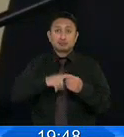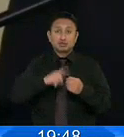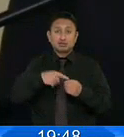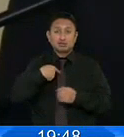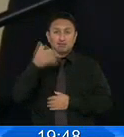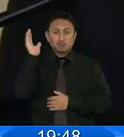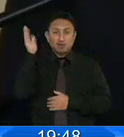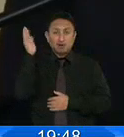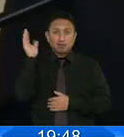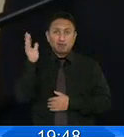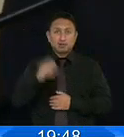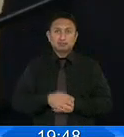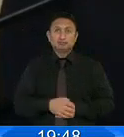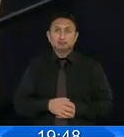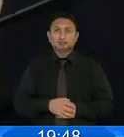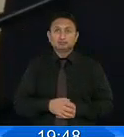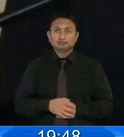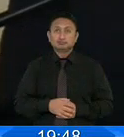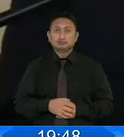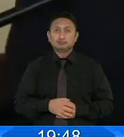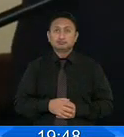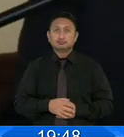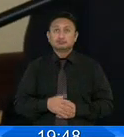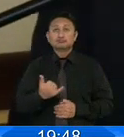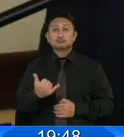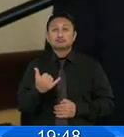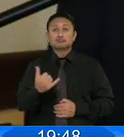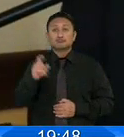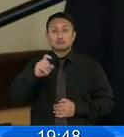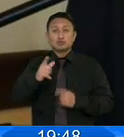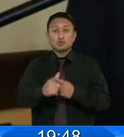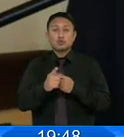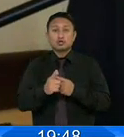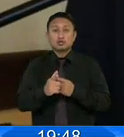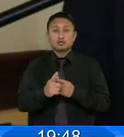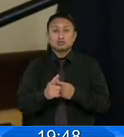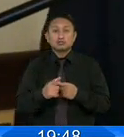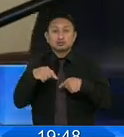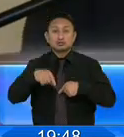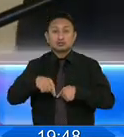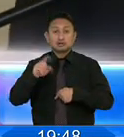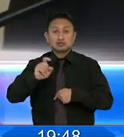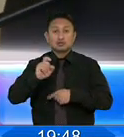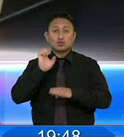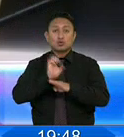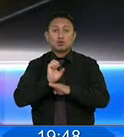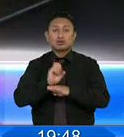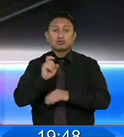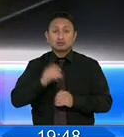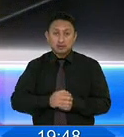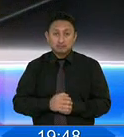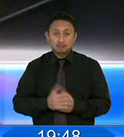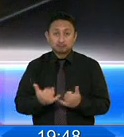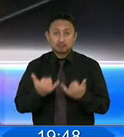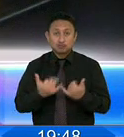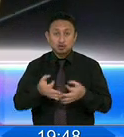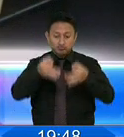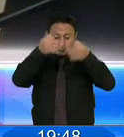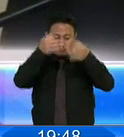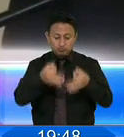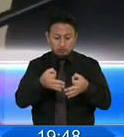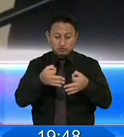República. Tendremos sentido de urgencia con las tareas que la patria tiene y actuaremos con